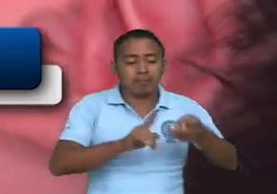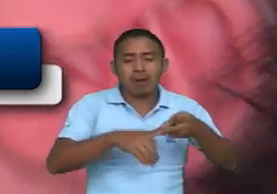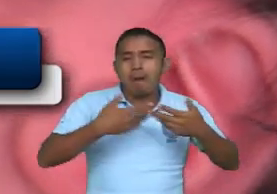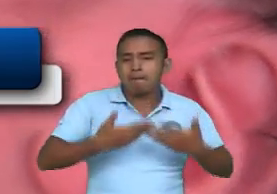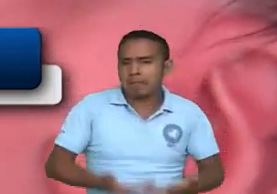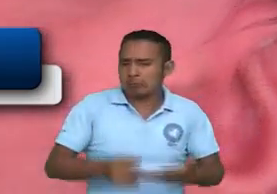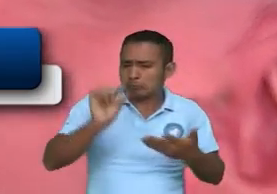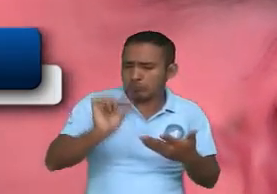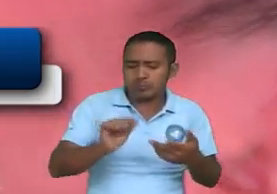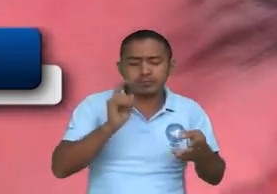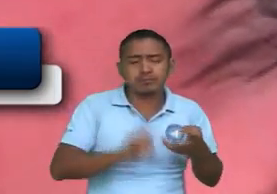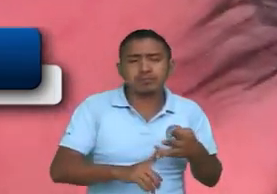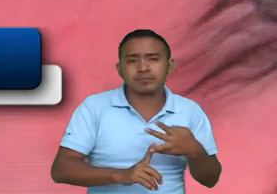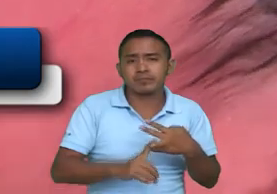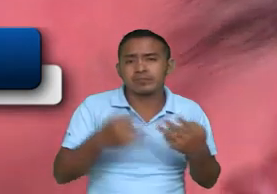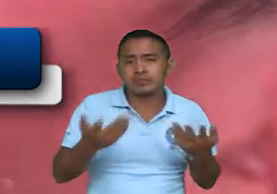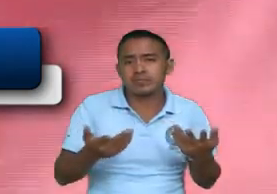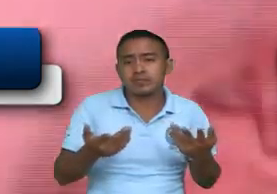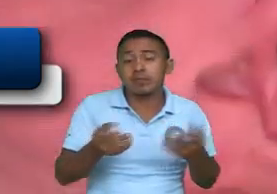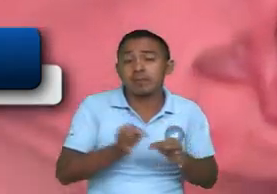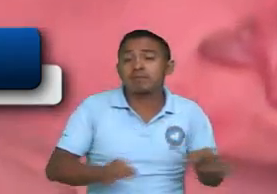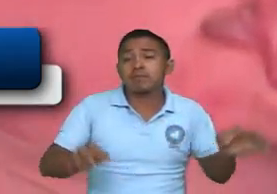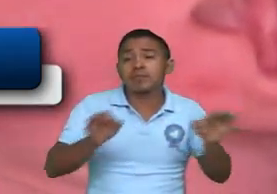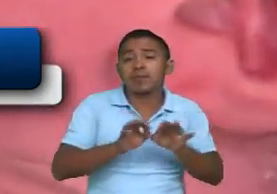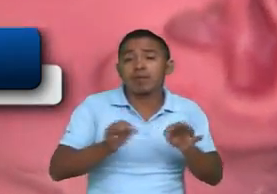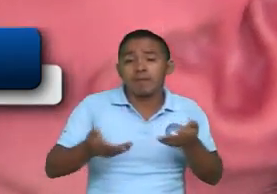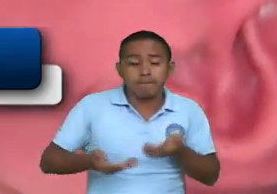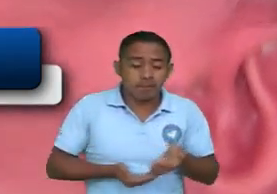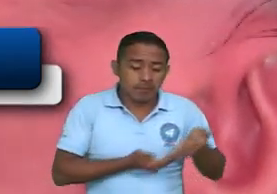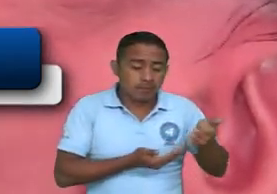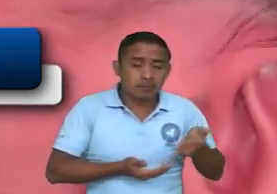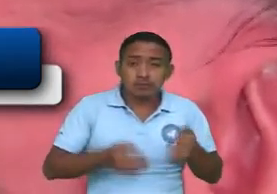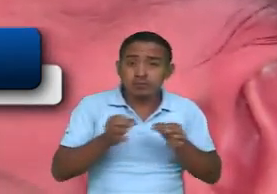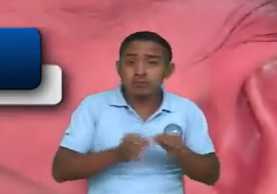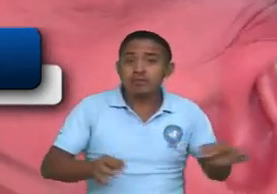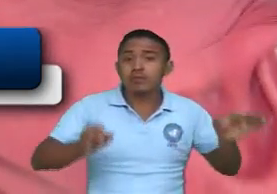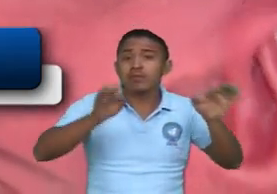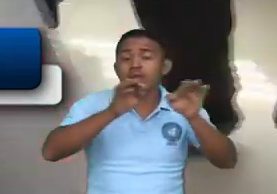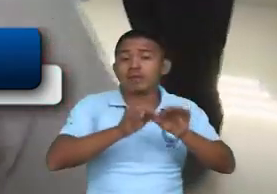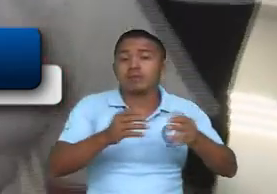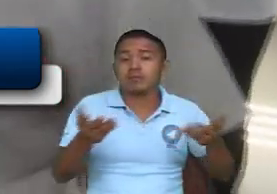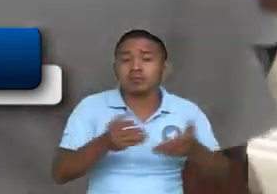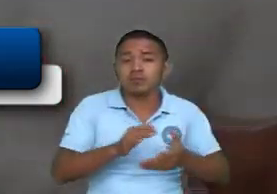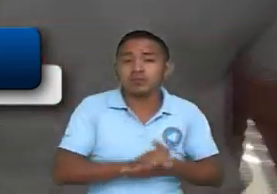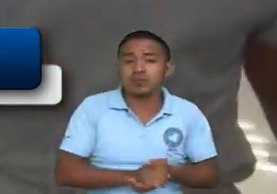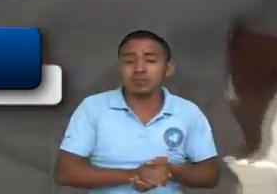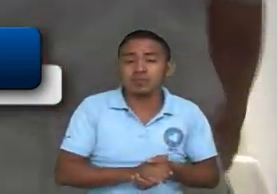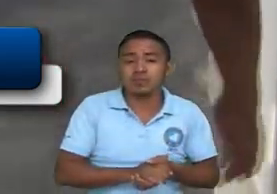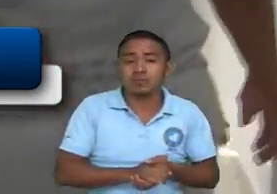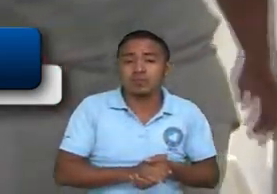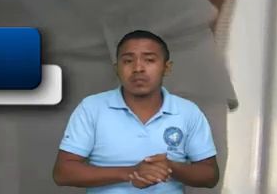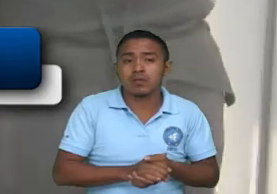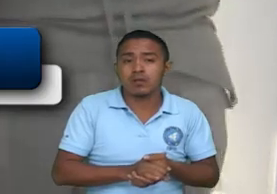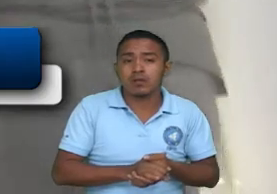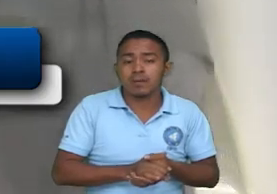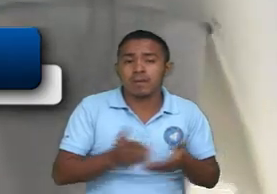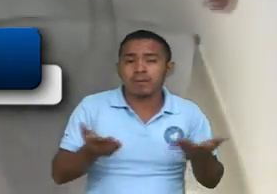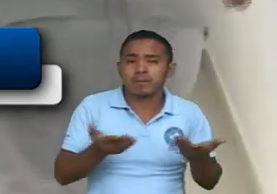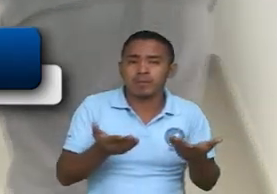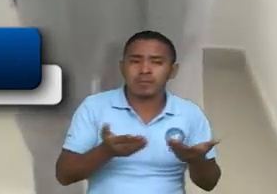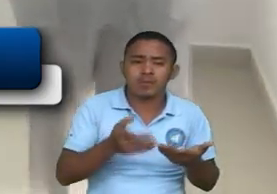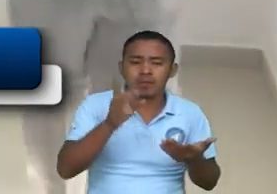que es en el caso de los bebés muy recién nacidos, sobre todo de 0 hasta un año de edad, sí hay factores que están bien definidos, como ya lo